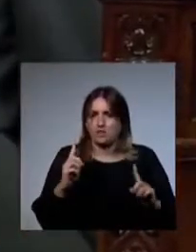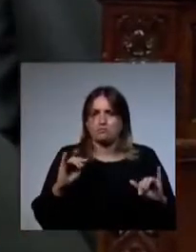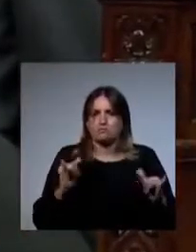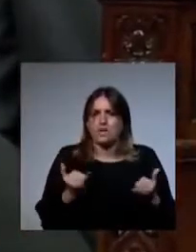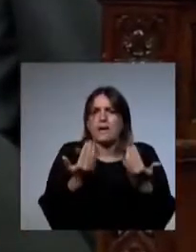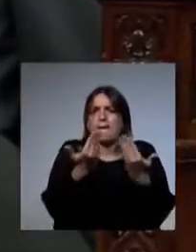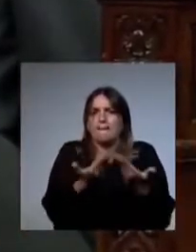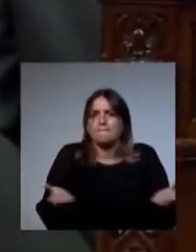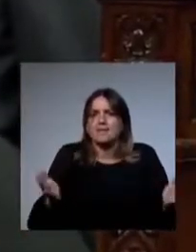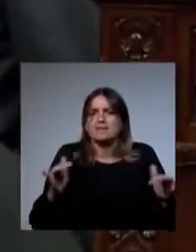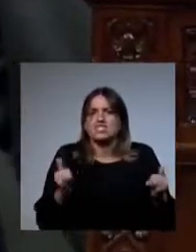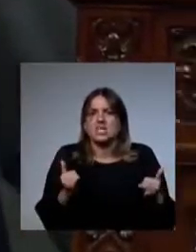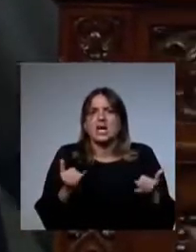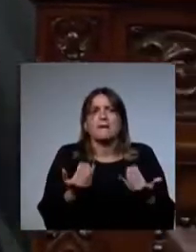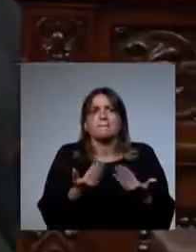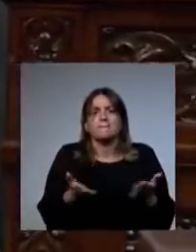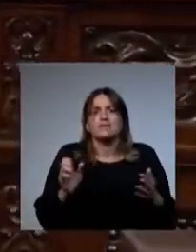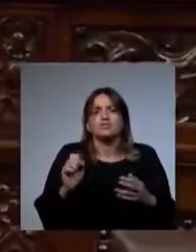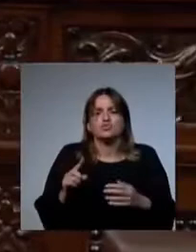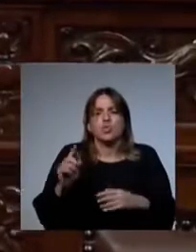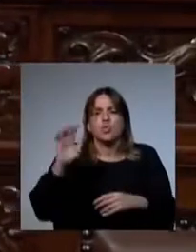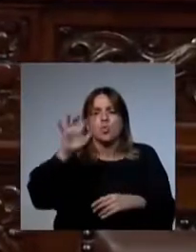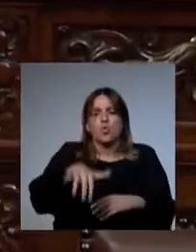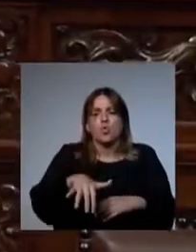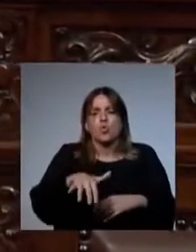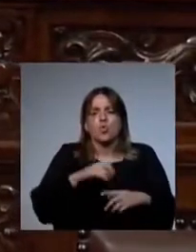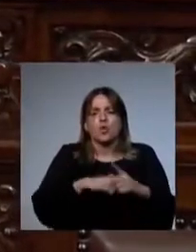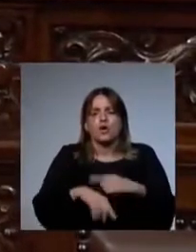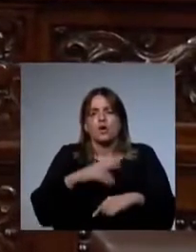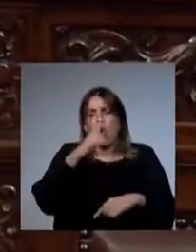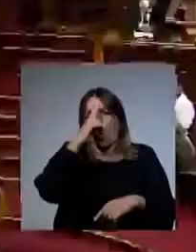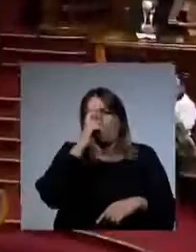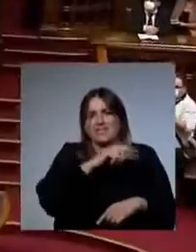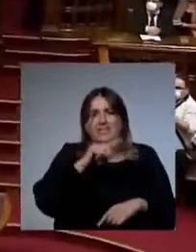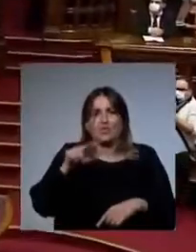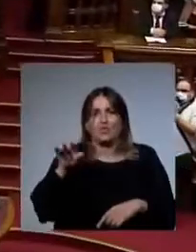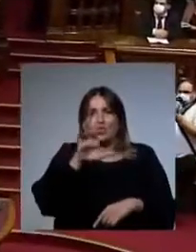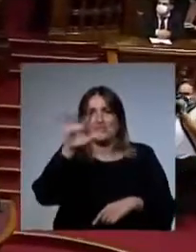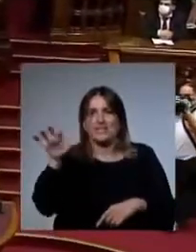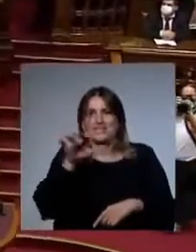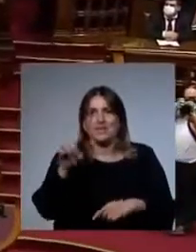el comienzo de la implantación de la obra del terreno donde se ubicará el Hospital del Cerro.